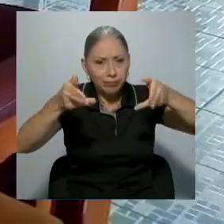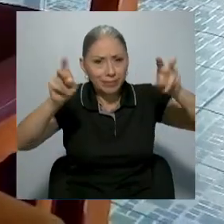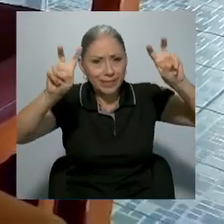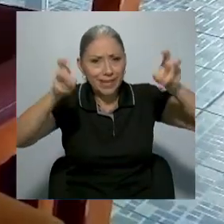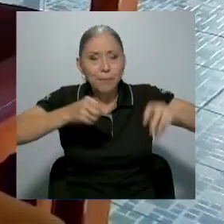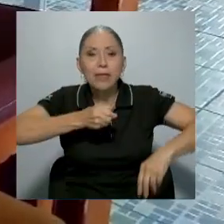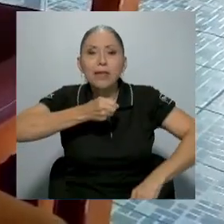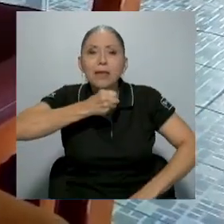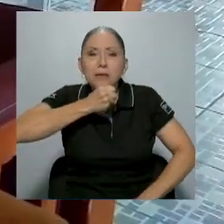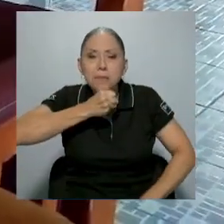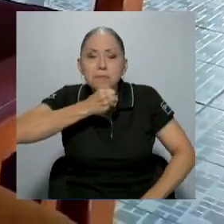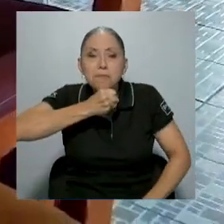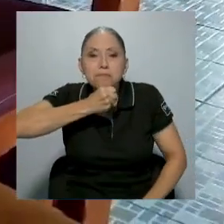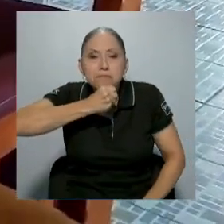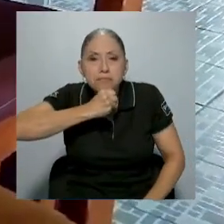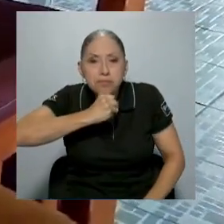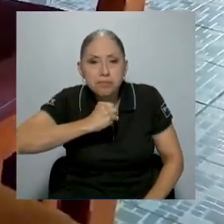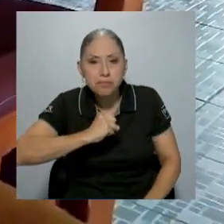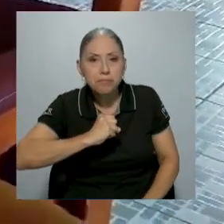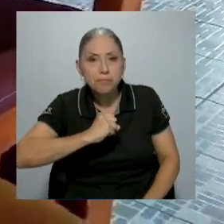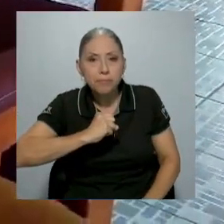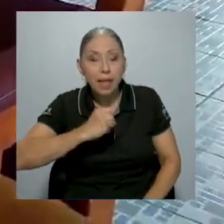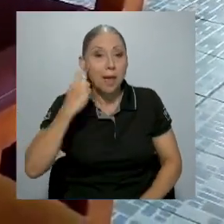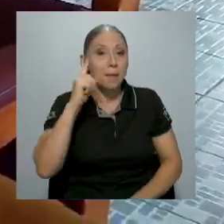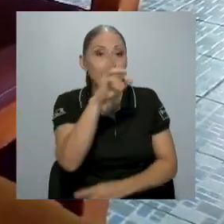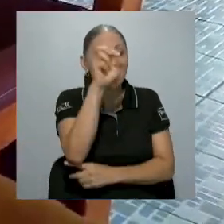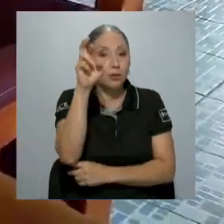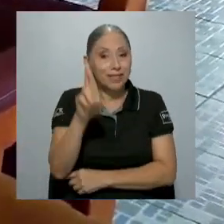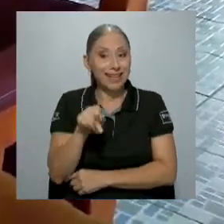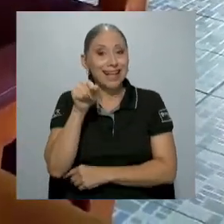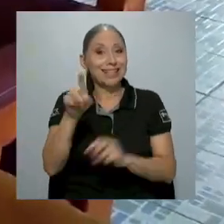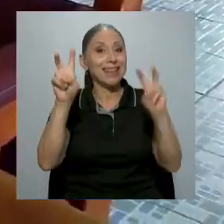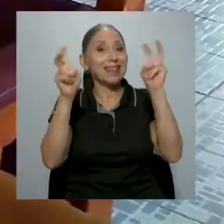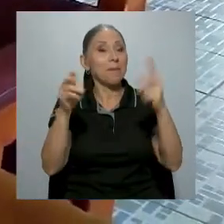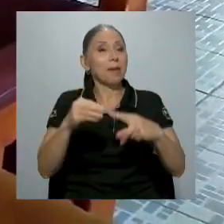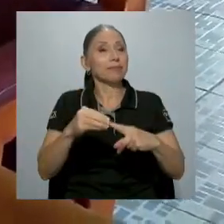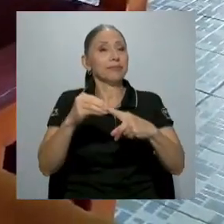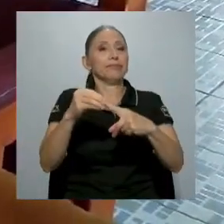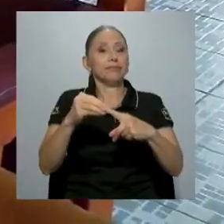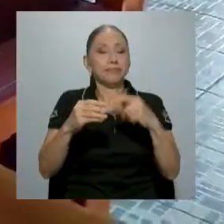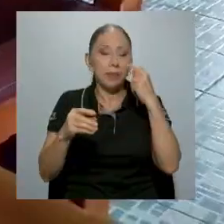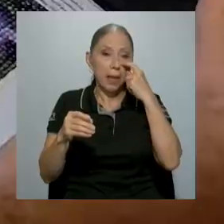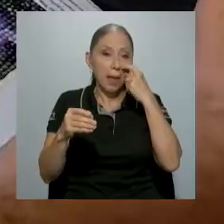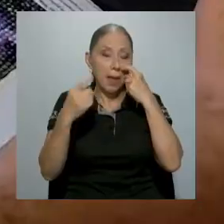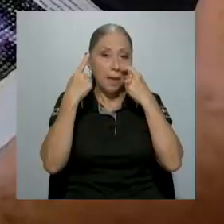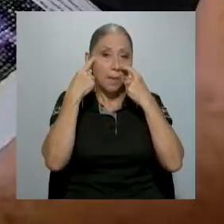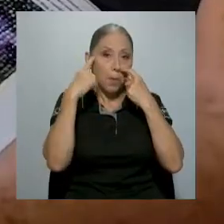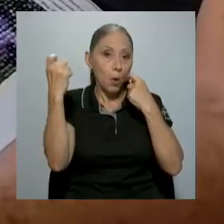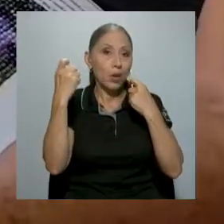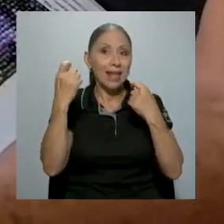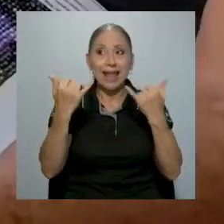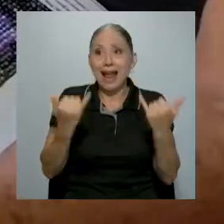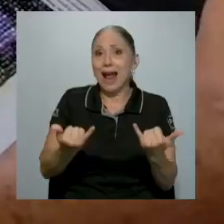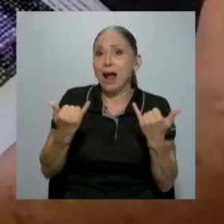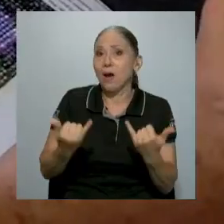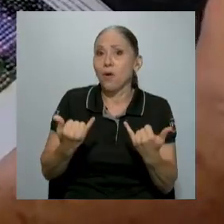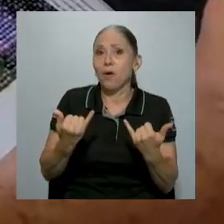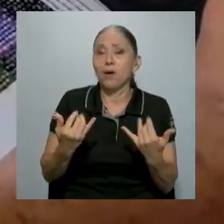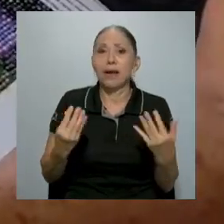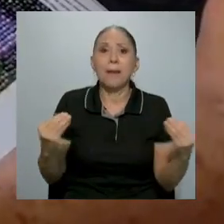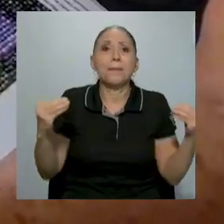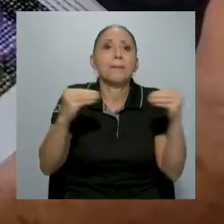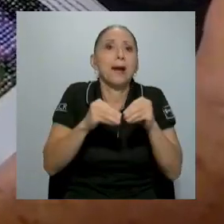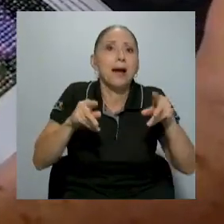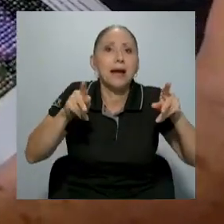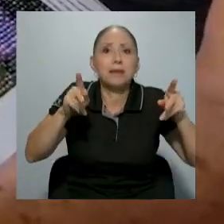envejecimiento, ¿verdad? Un tema que para Costa Rica es trascendental por el acelerado crecimiento que tiene el